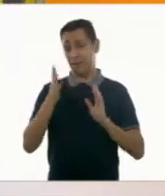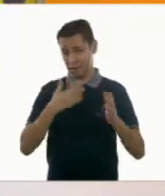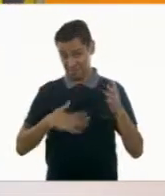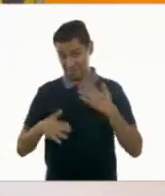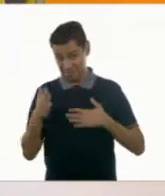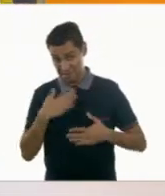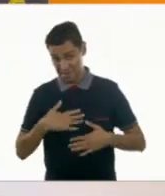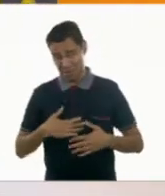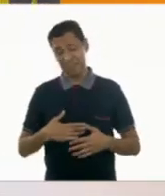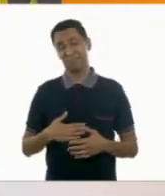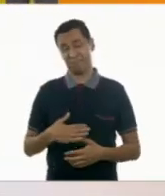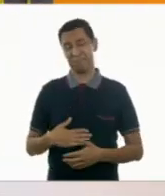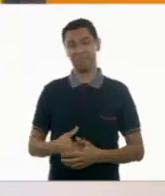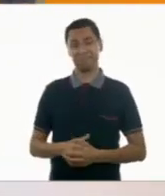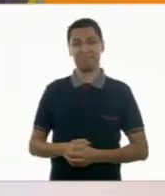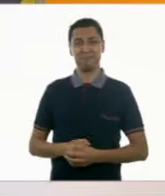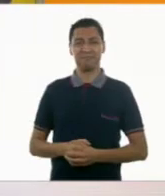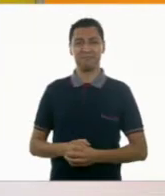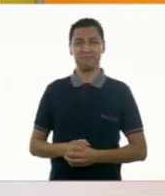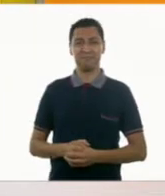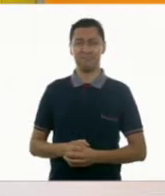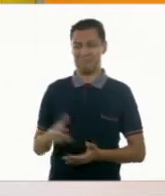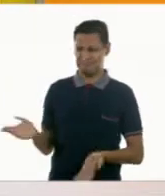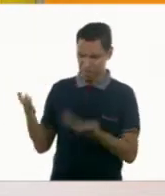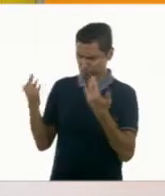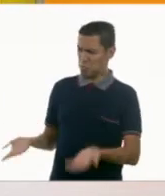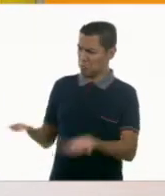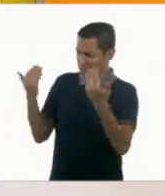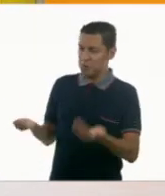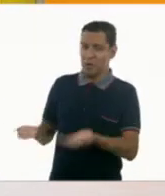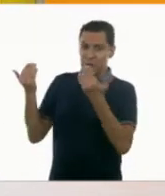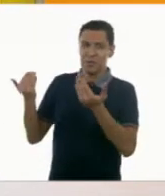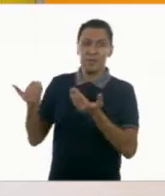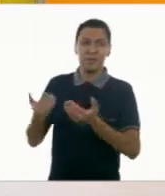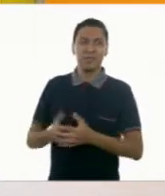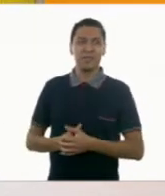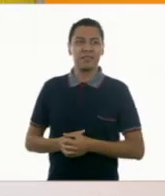hoy. Vamos, Ale, vamos.